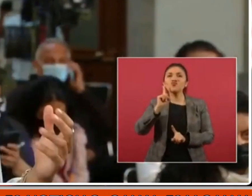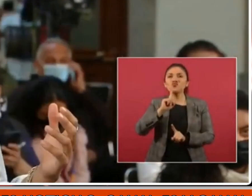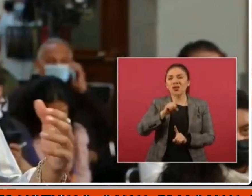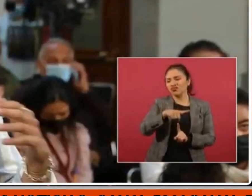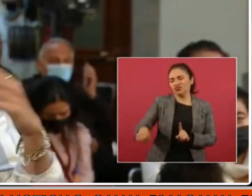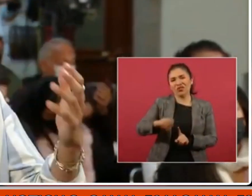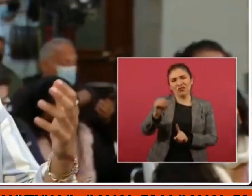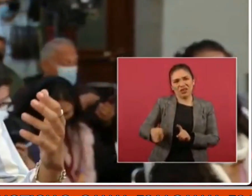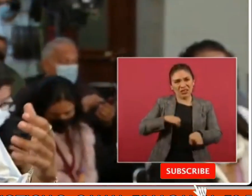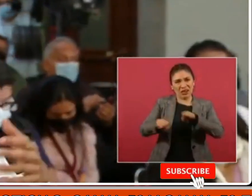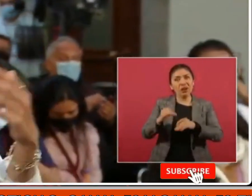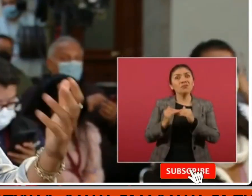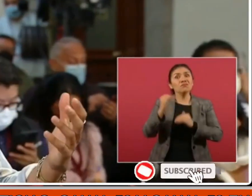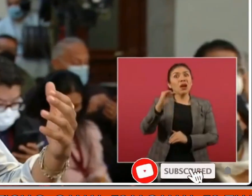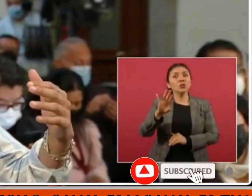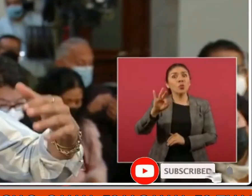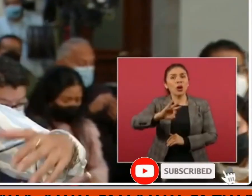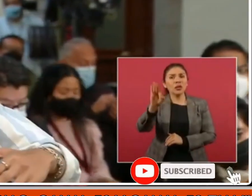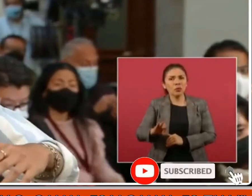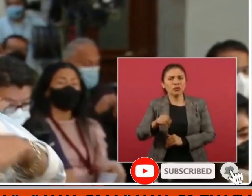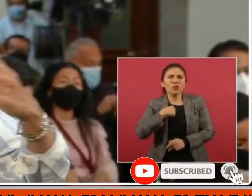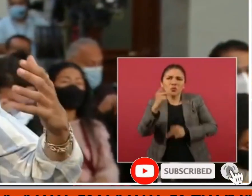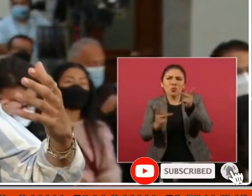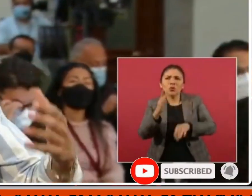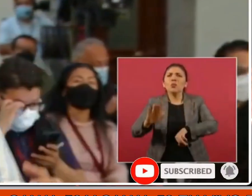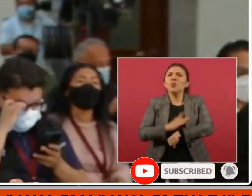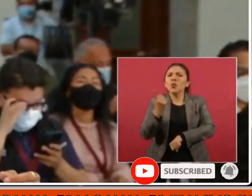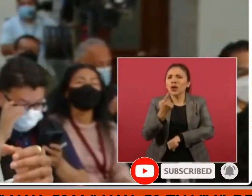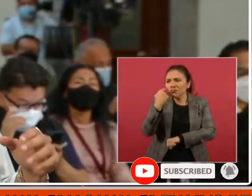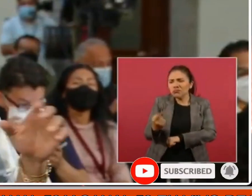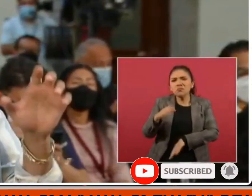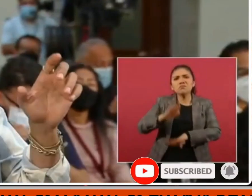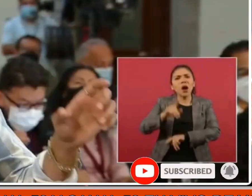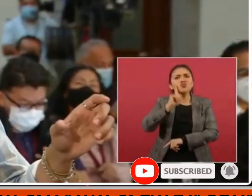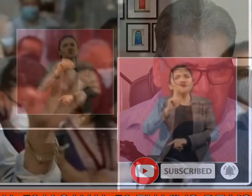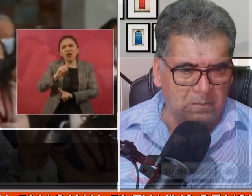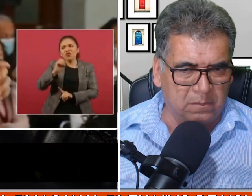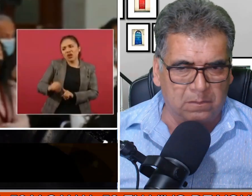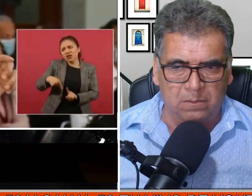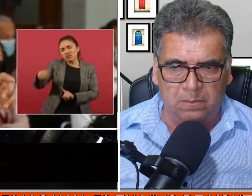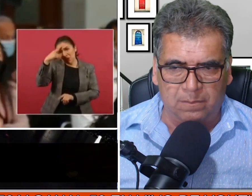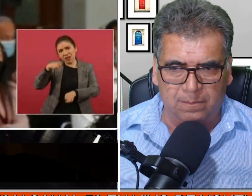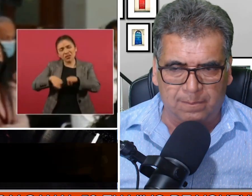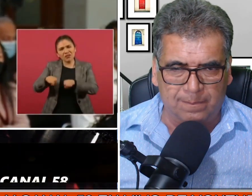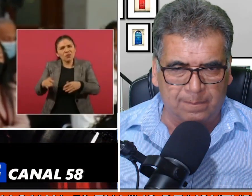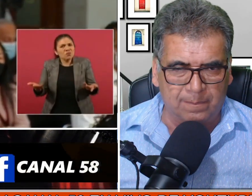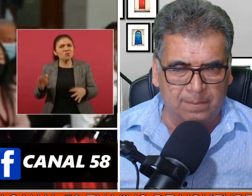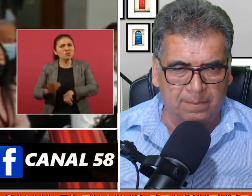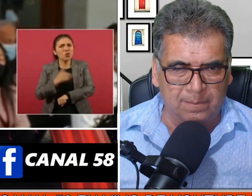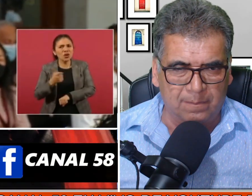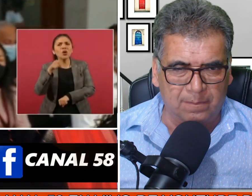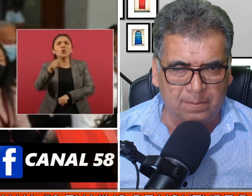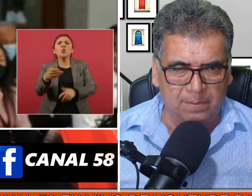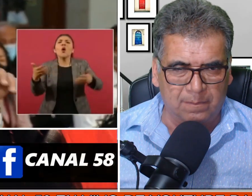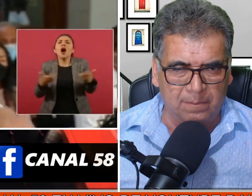por un 40%. Entonces, simplemente la pregunta es, ¿por qué? ¿Por qué han visto este aumento en la trata de mujeres? ¿Y qué están haciendo específicamente para